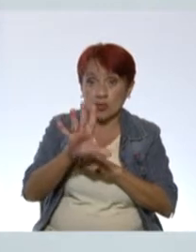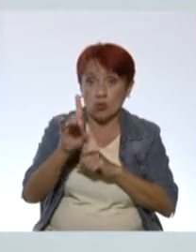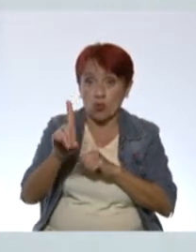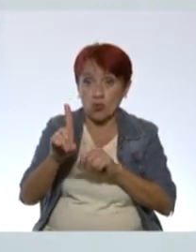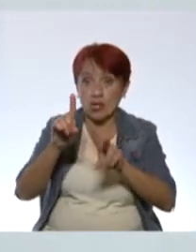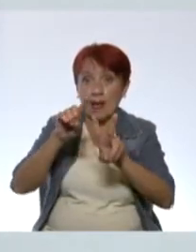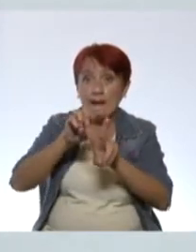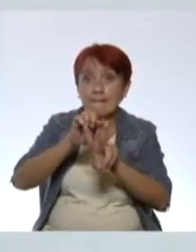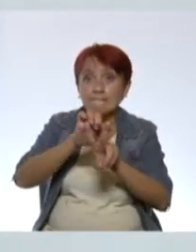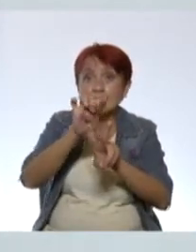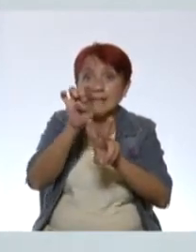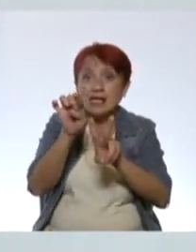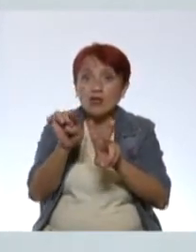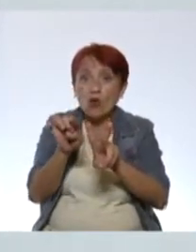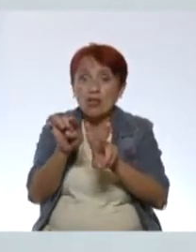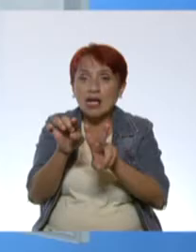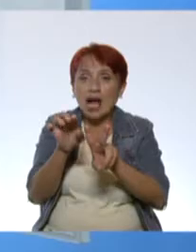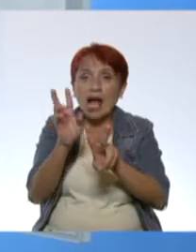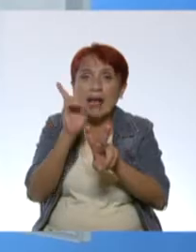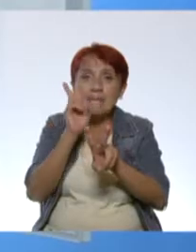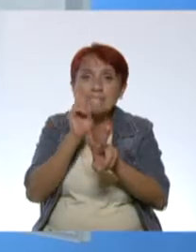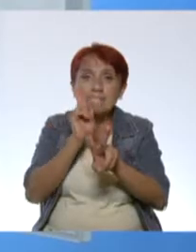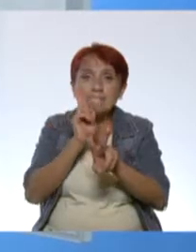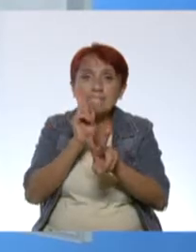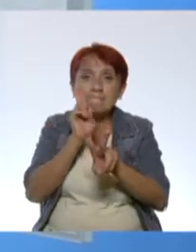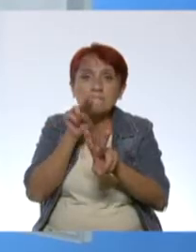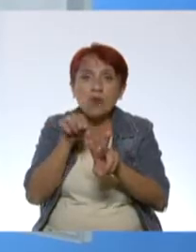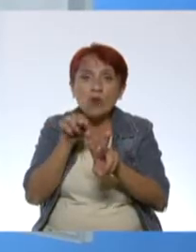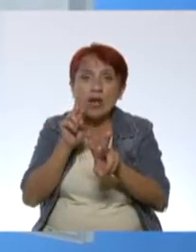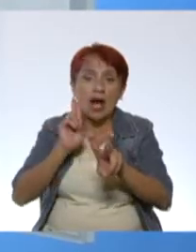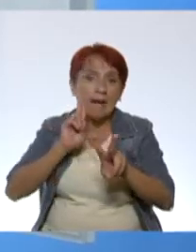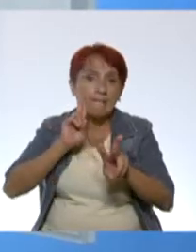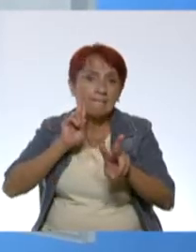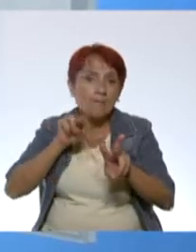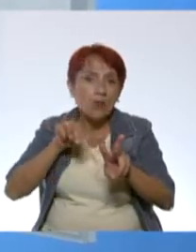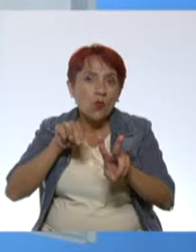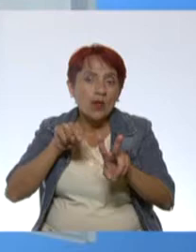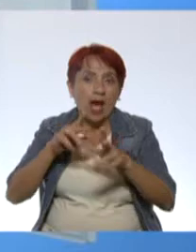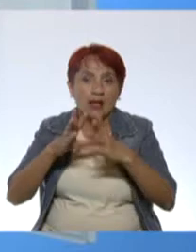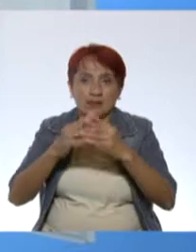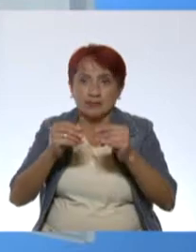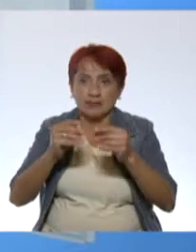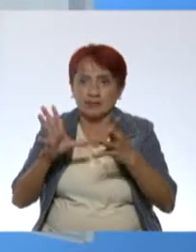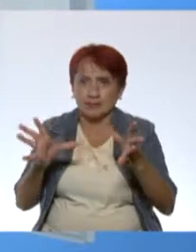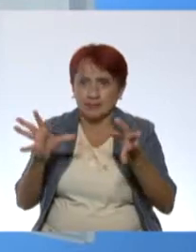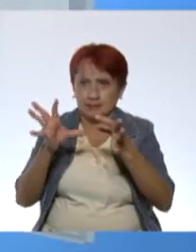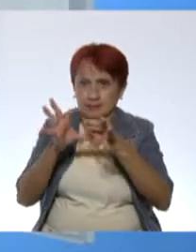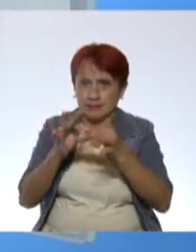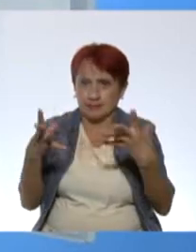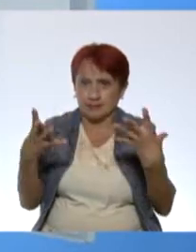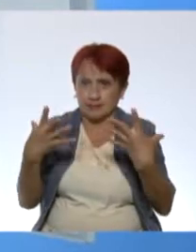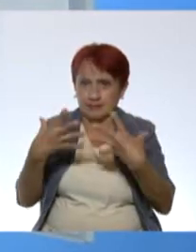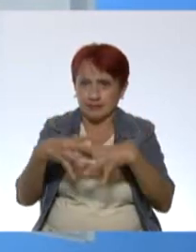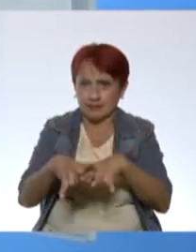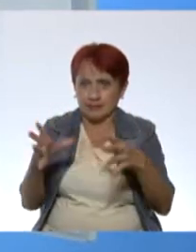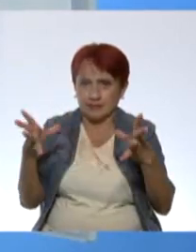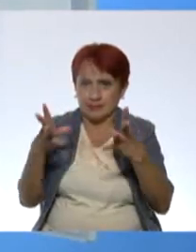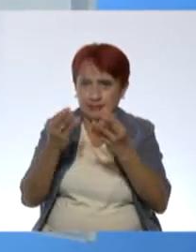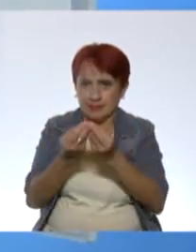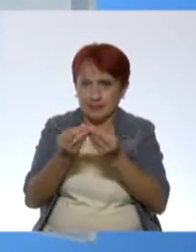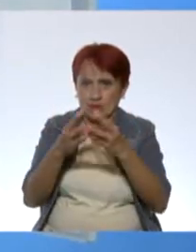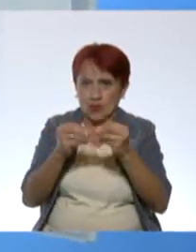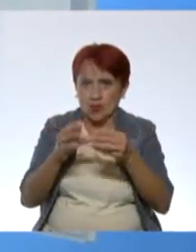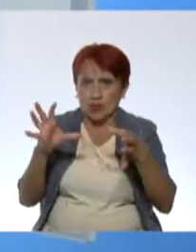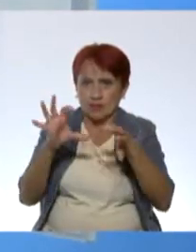periódica y pura. ¿Cuándo deja de ser periódica pura y se convierte en algo mixto? Cuando tenemos